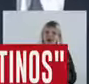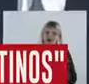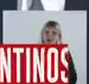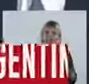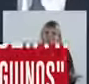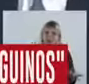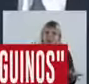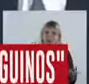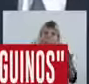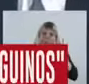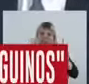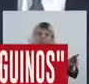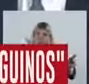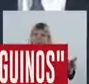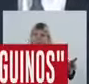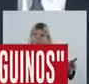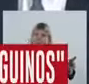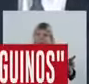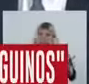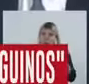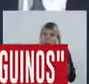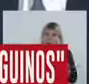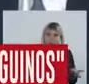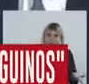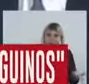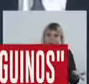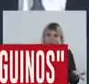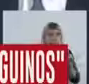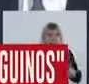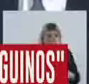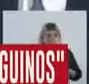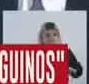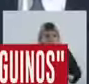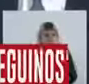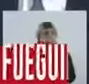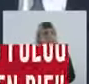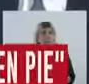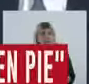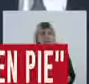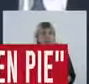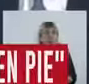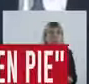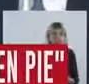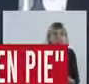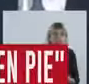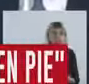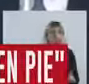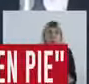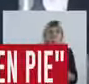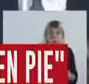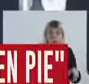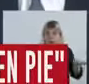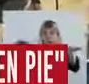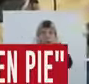mujeres. Un país normal iguala a las mujeres a los hombres. Y le da las mismas posibilidades de trabajo a las mujeres y a los